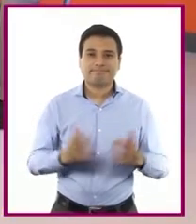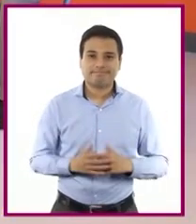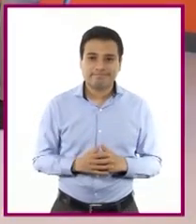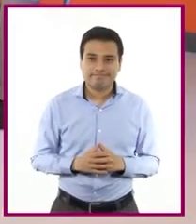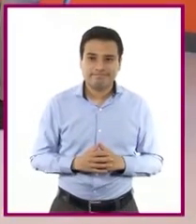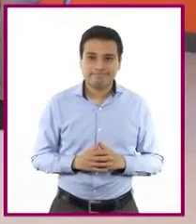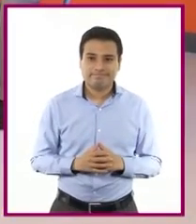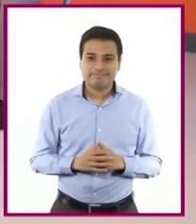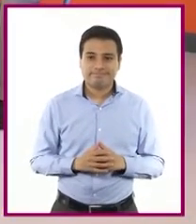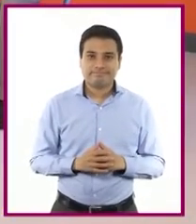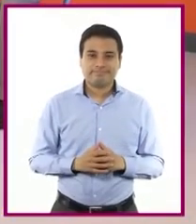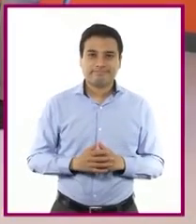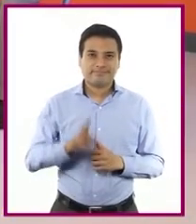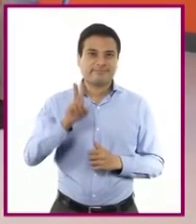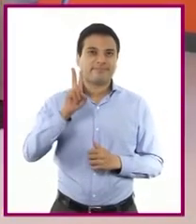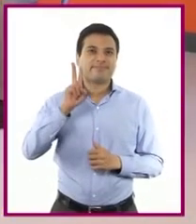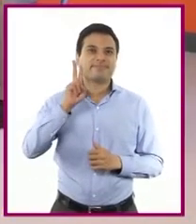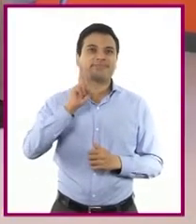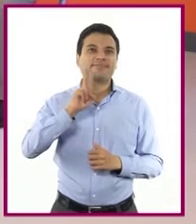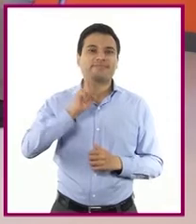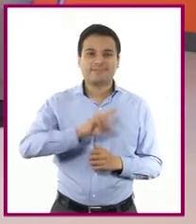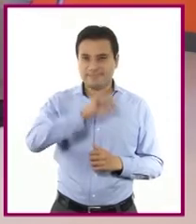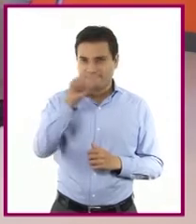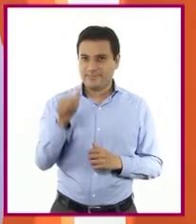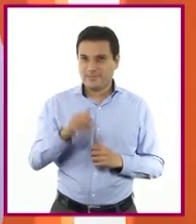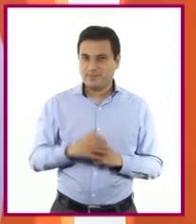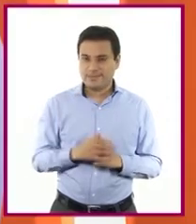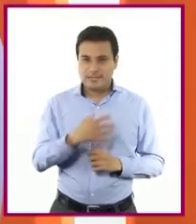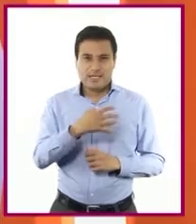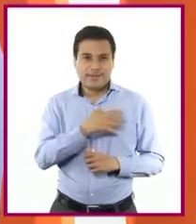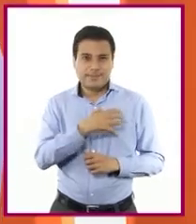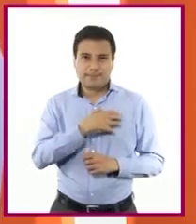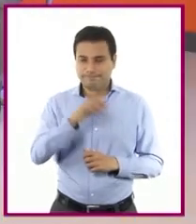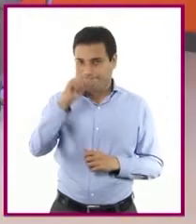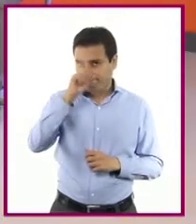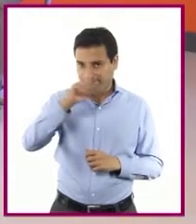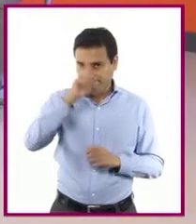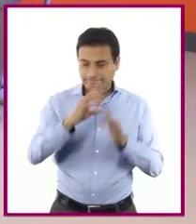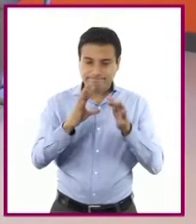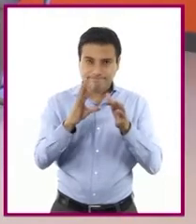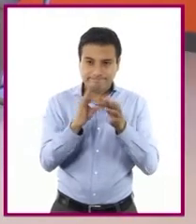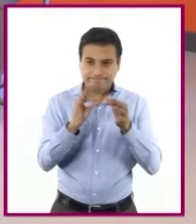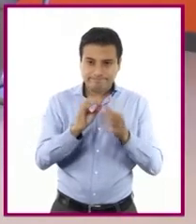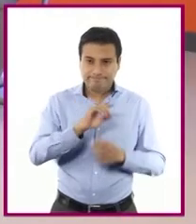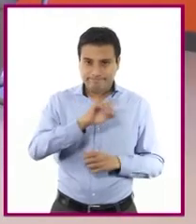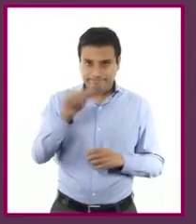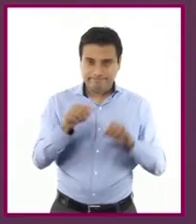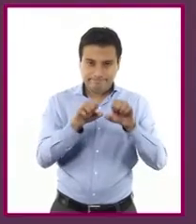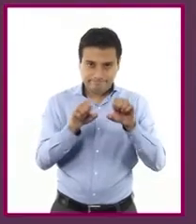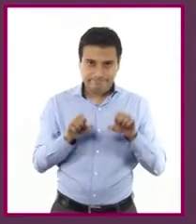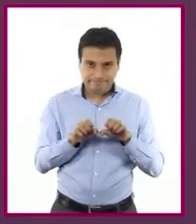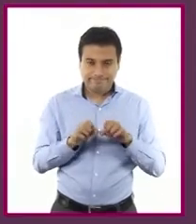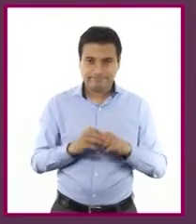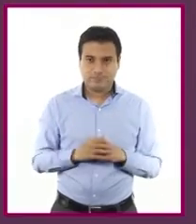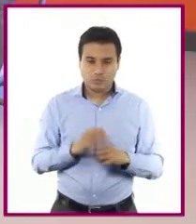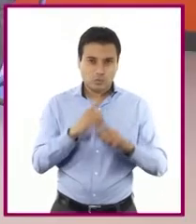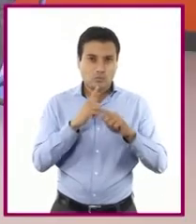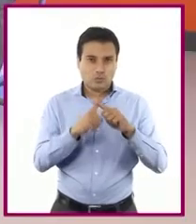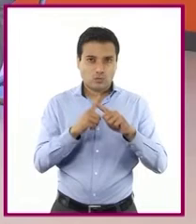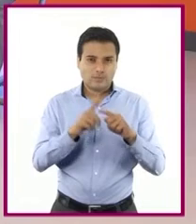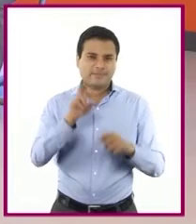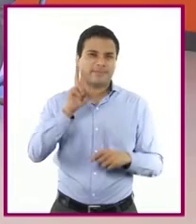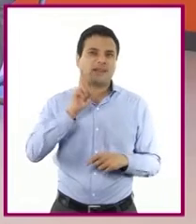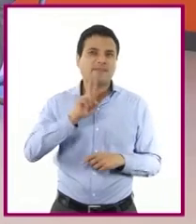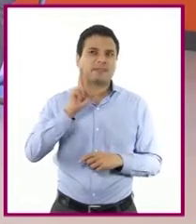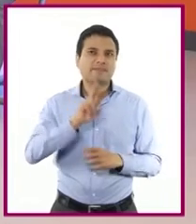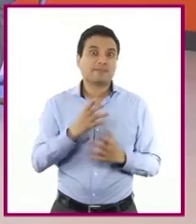Estaremos atentos a la retroalimentación que dará su capitán y vamos con el equipo Cromosomas, quienes tendrán la oportunidad de tomar la